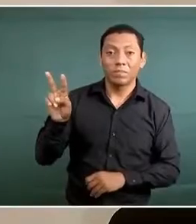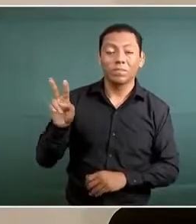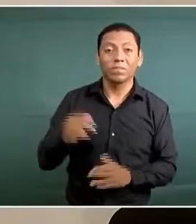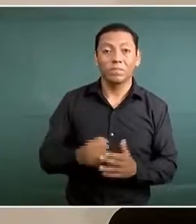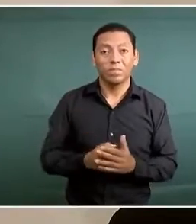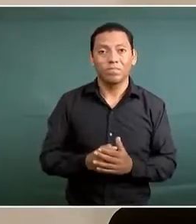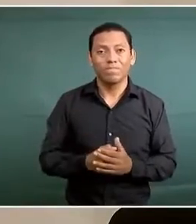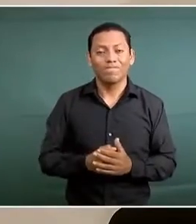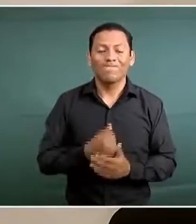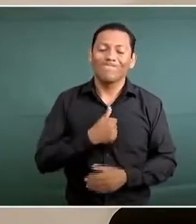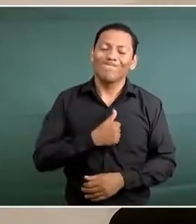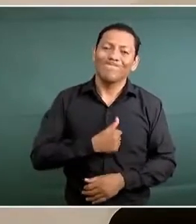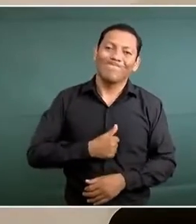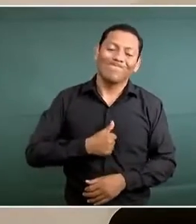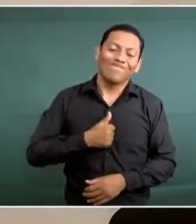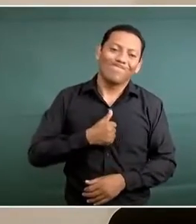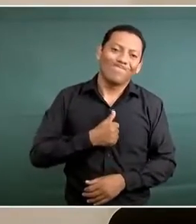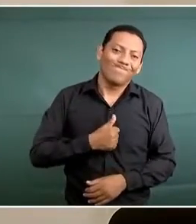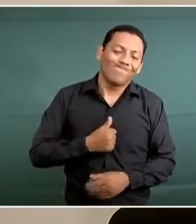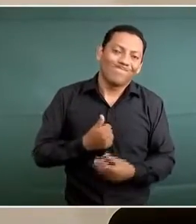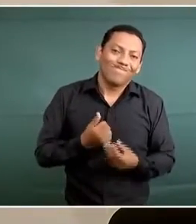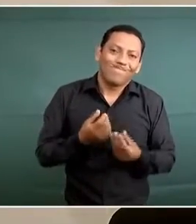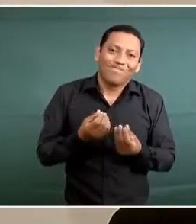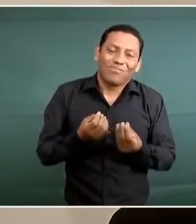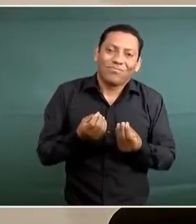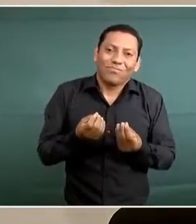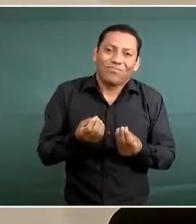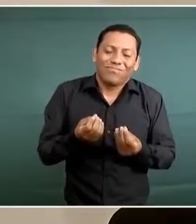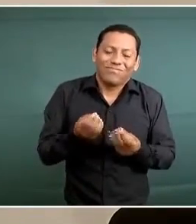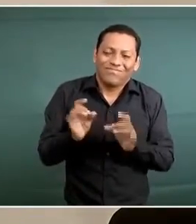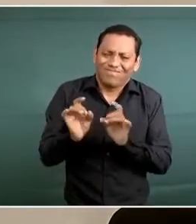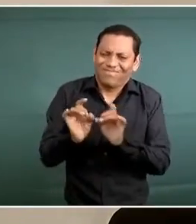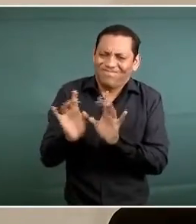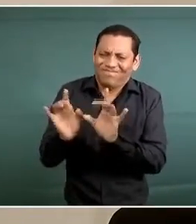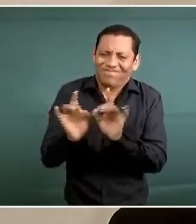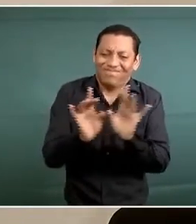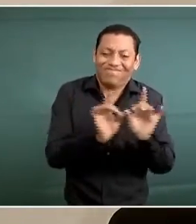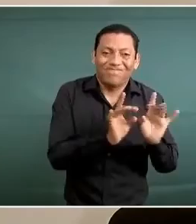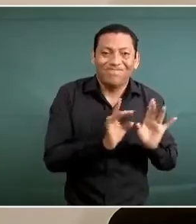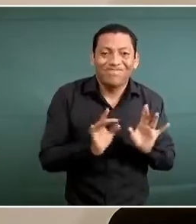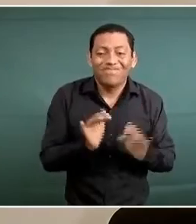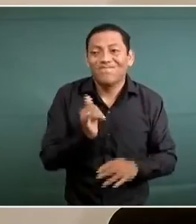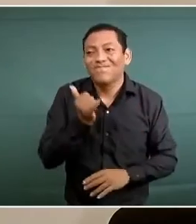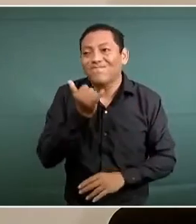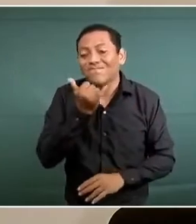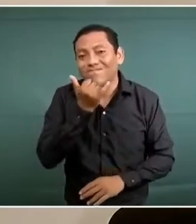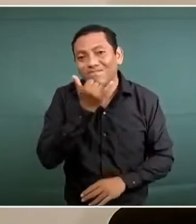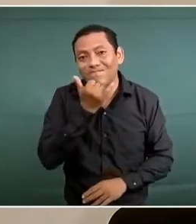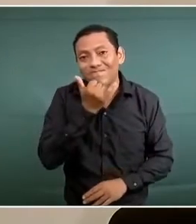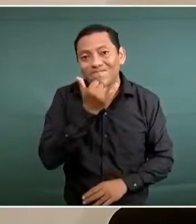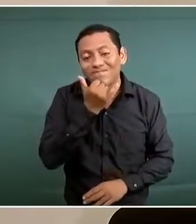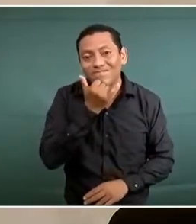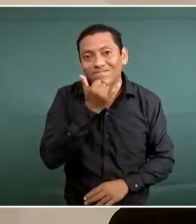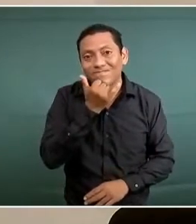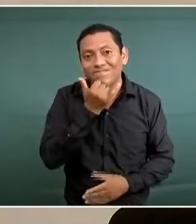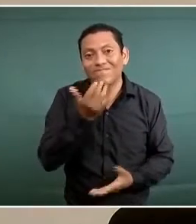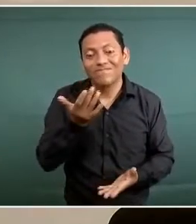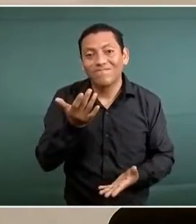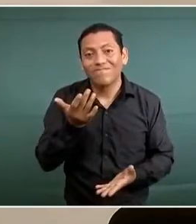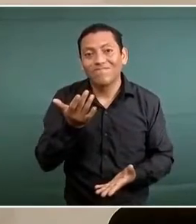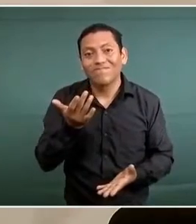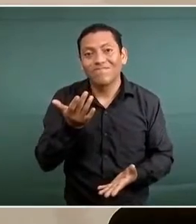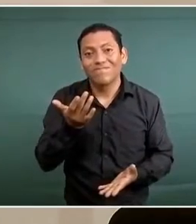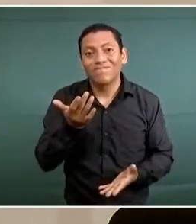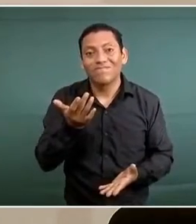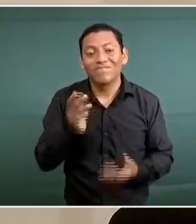lamentamos mucho todo esto ofrecemos disculpas a estos